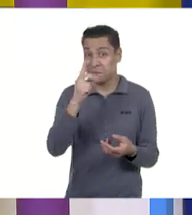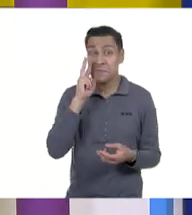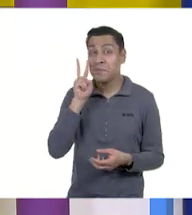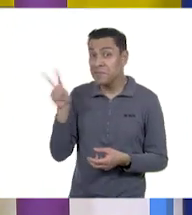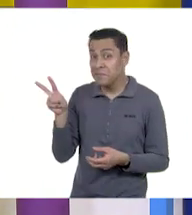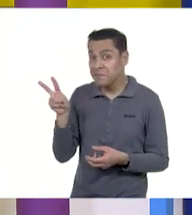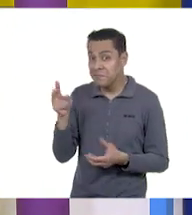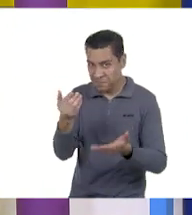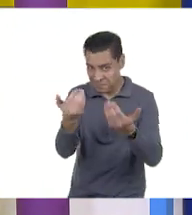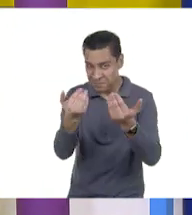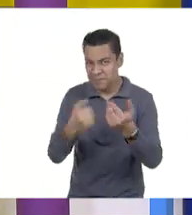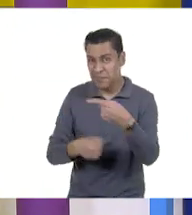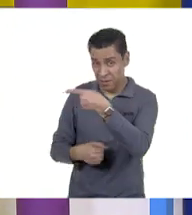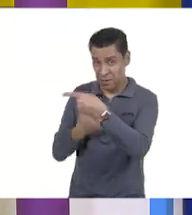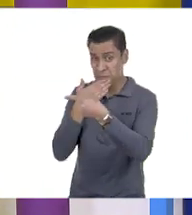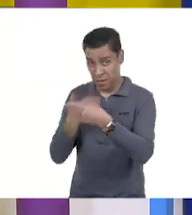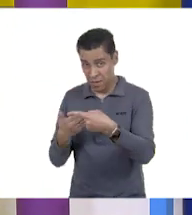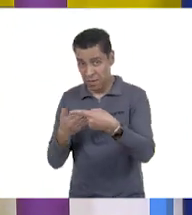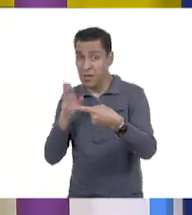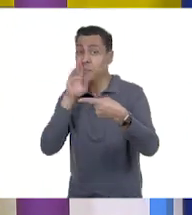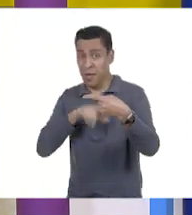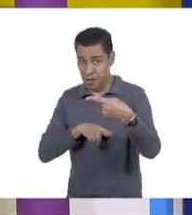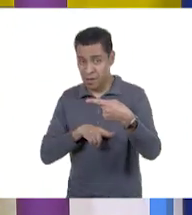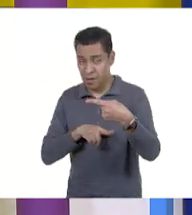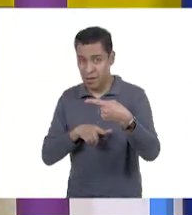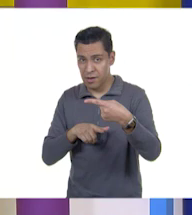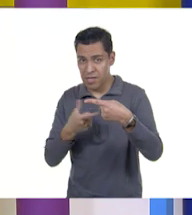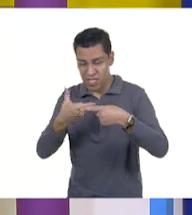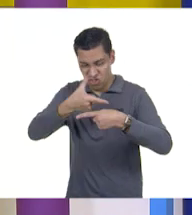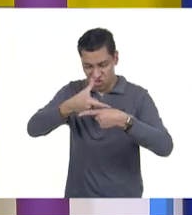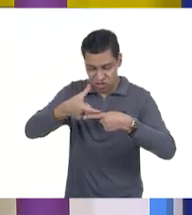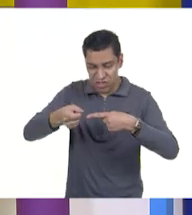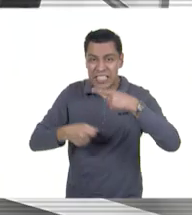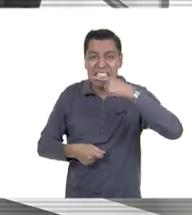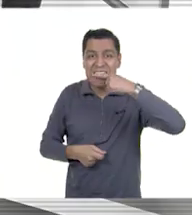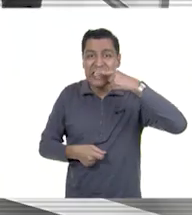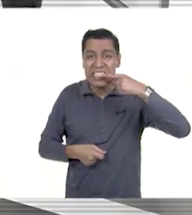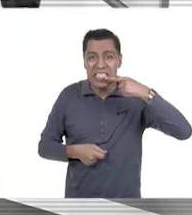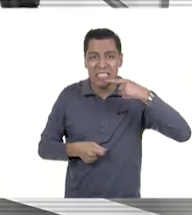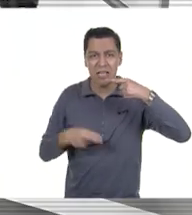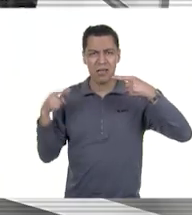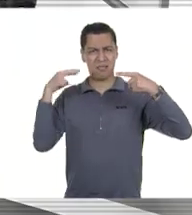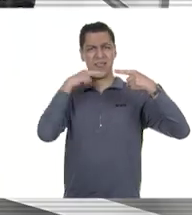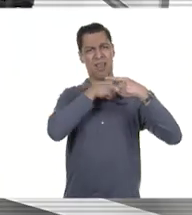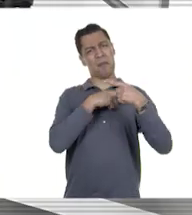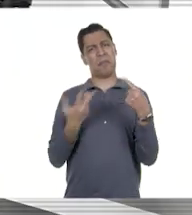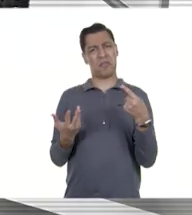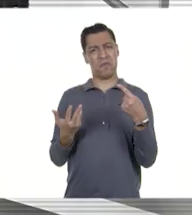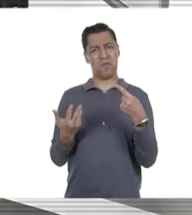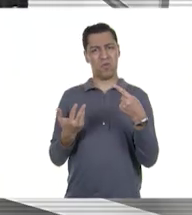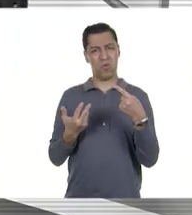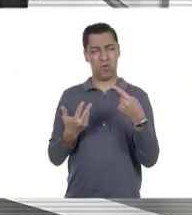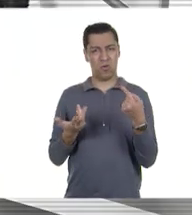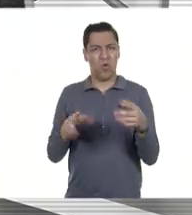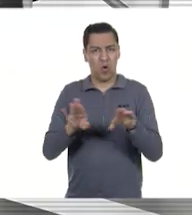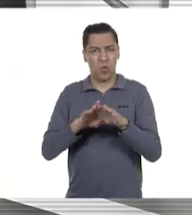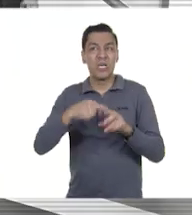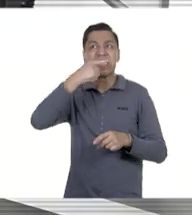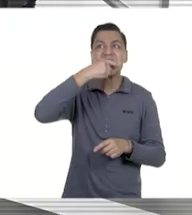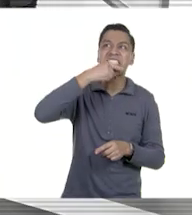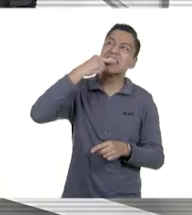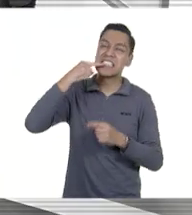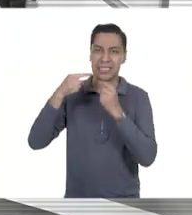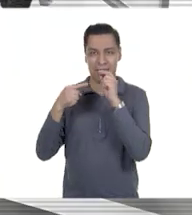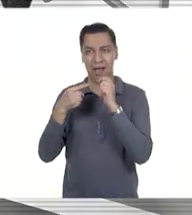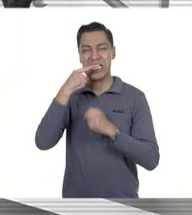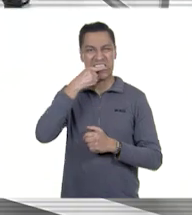¿Qué dicen ustedes? Que se estaba lavando los dientes, pero fue demasiado rápido que no les dio tiempo ni siquiera de ver la respuesta,